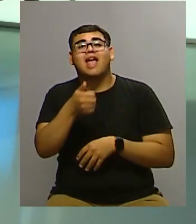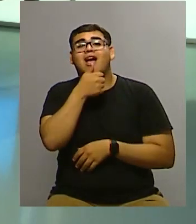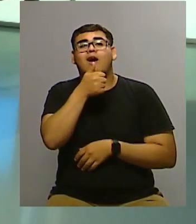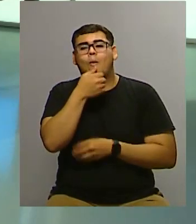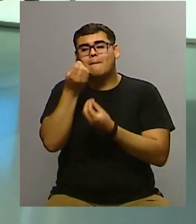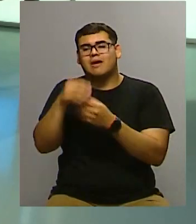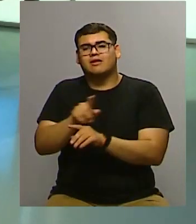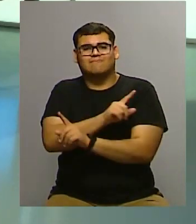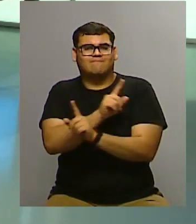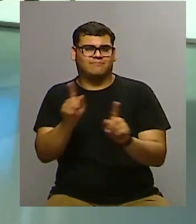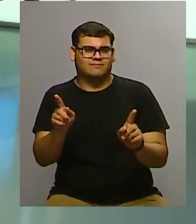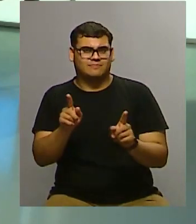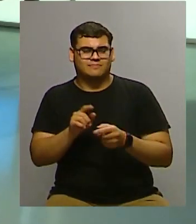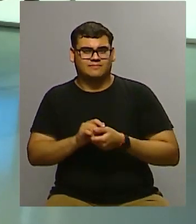pierda.